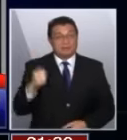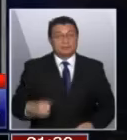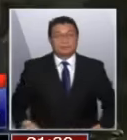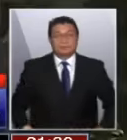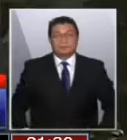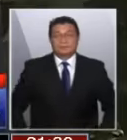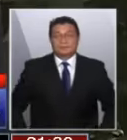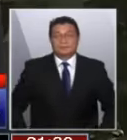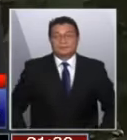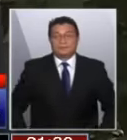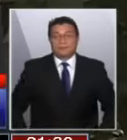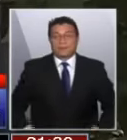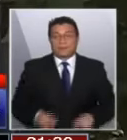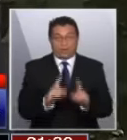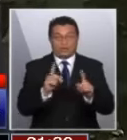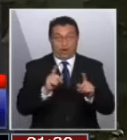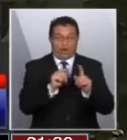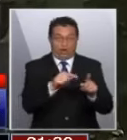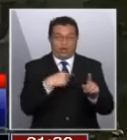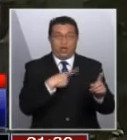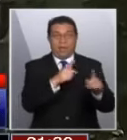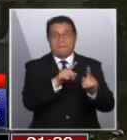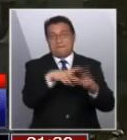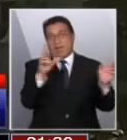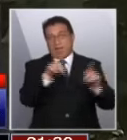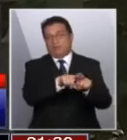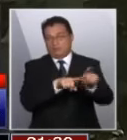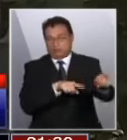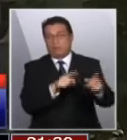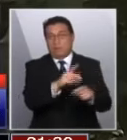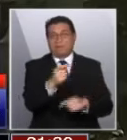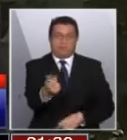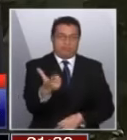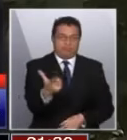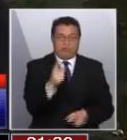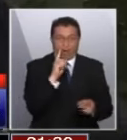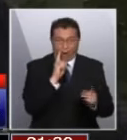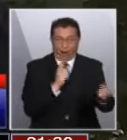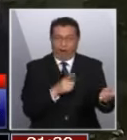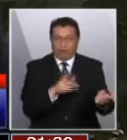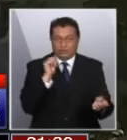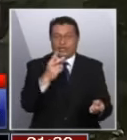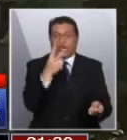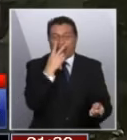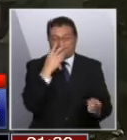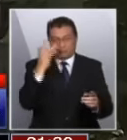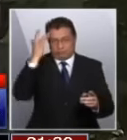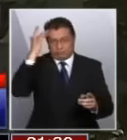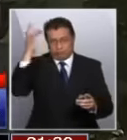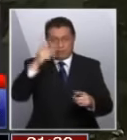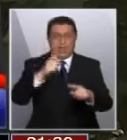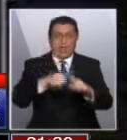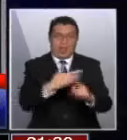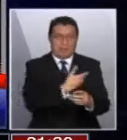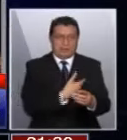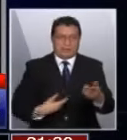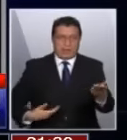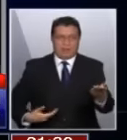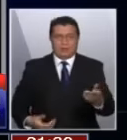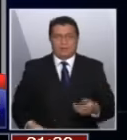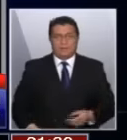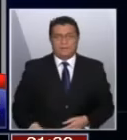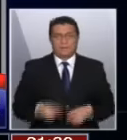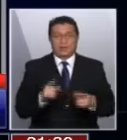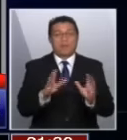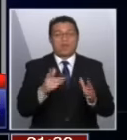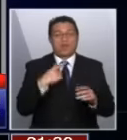Piñera no yo creo que él tiene mucho más ventajas que yo pu él tiene mucho más plata y y tiene un conocimiento altísimo un expresidente me refiero